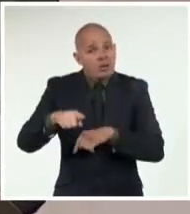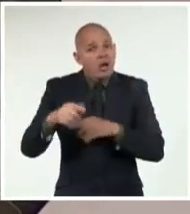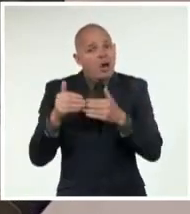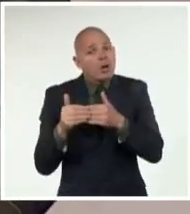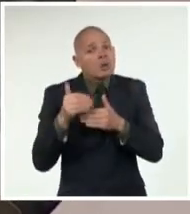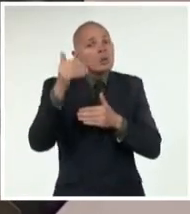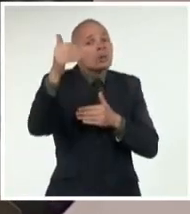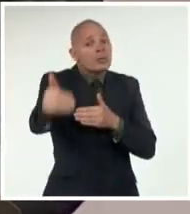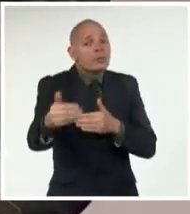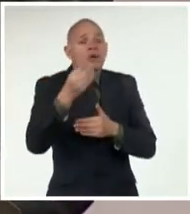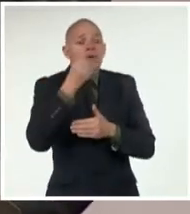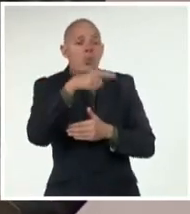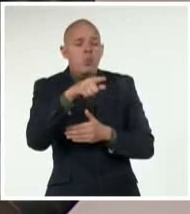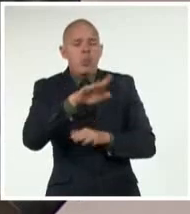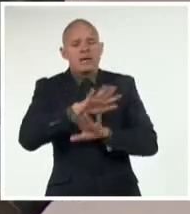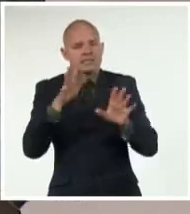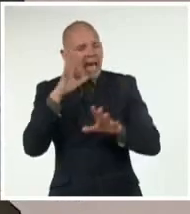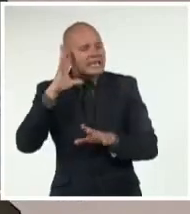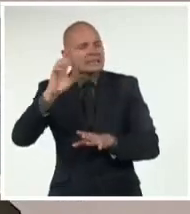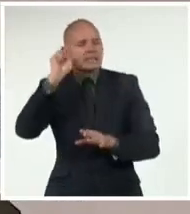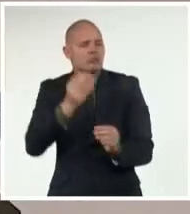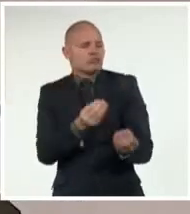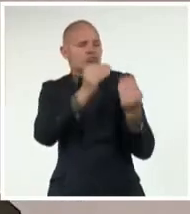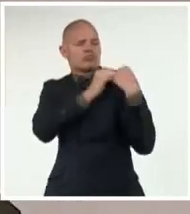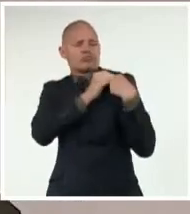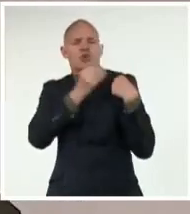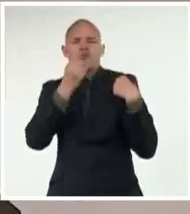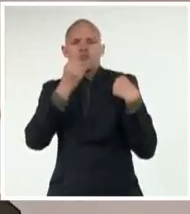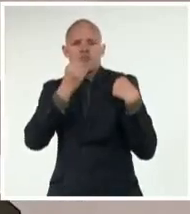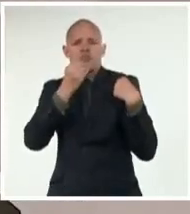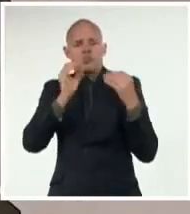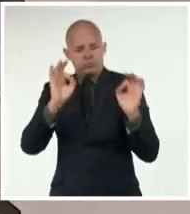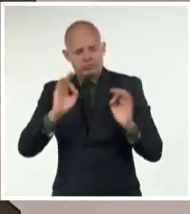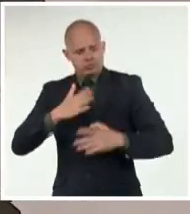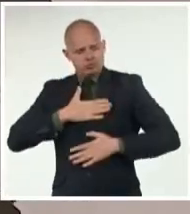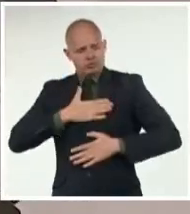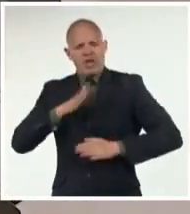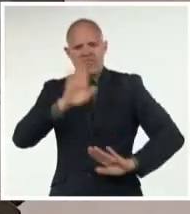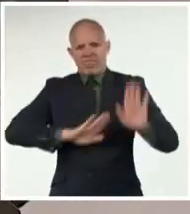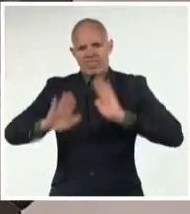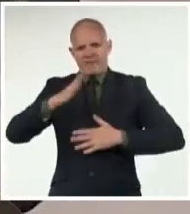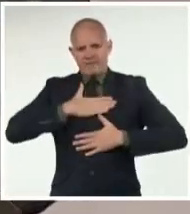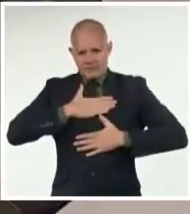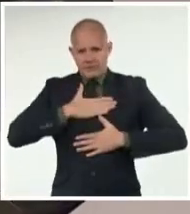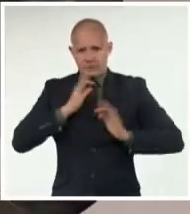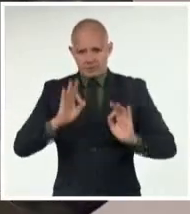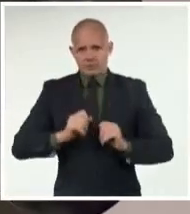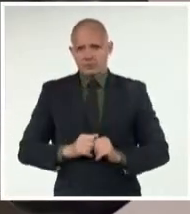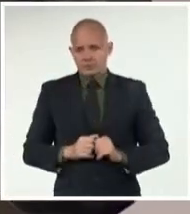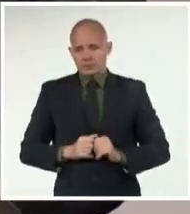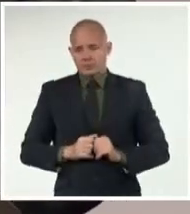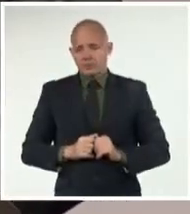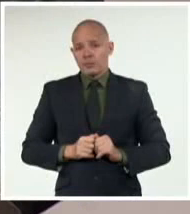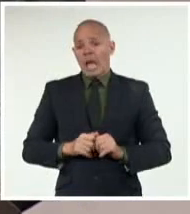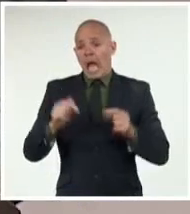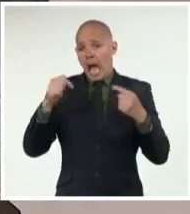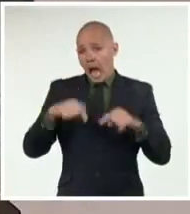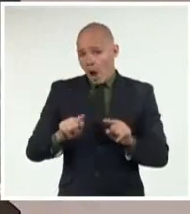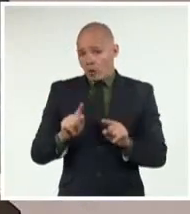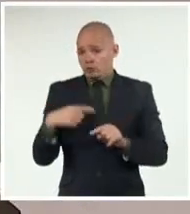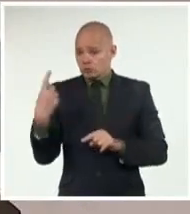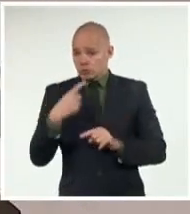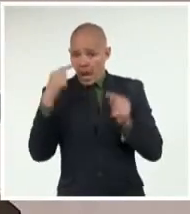futuro con responsabilidad y sentido de pertenencia. Los objetivos fundamentales del